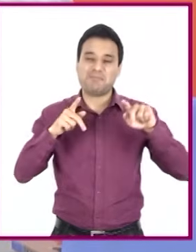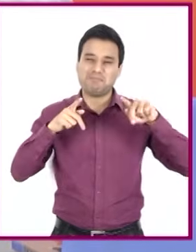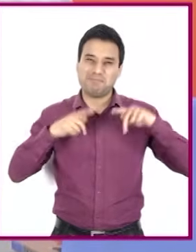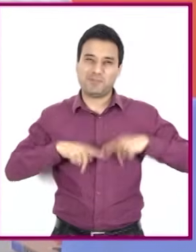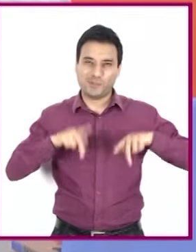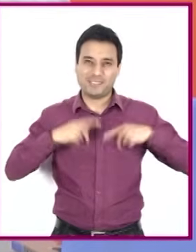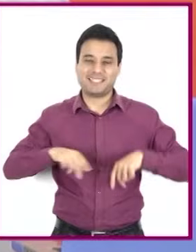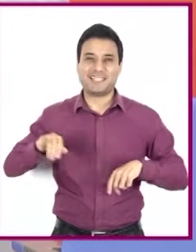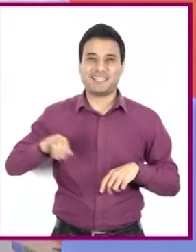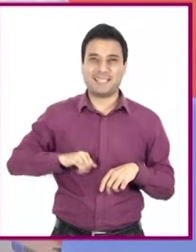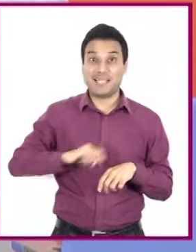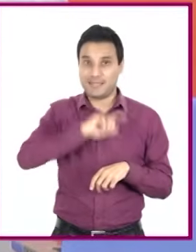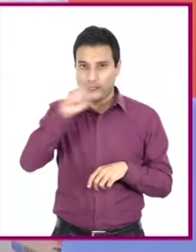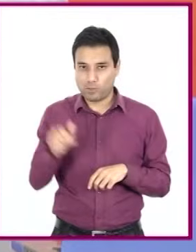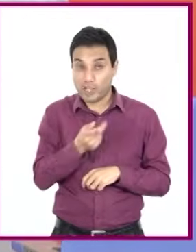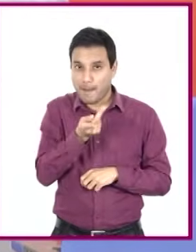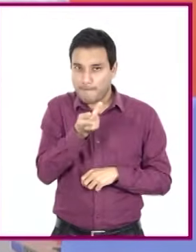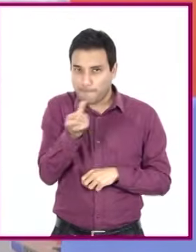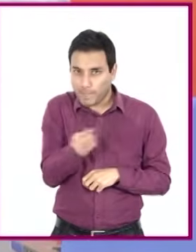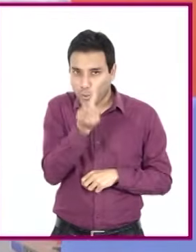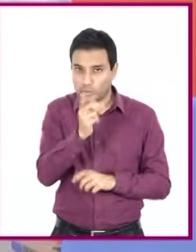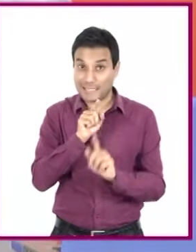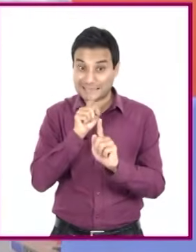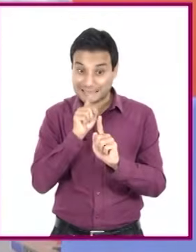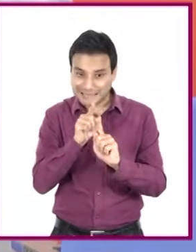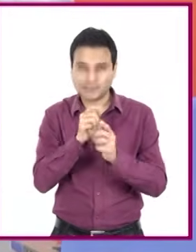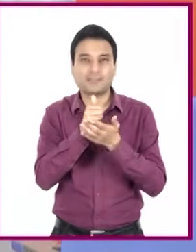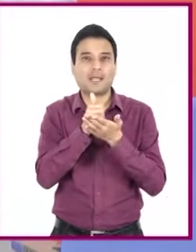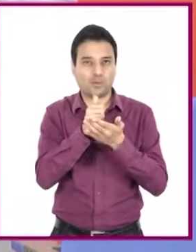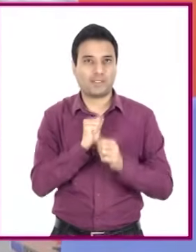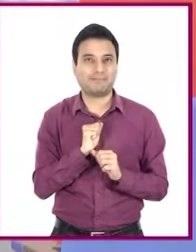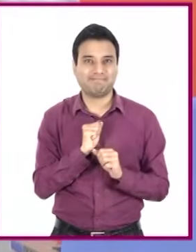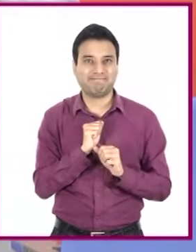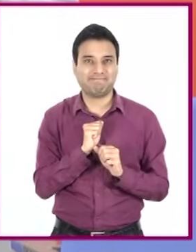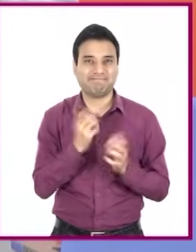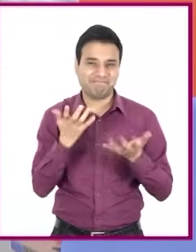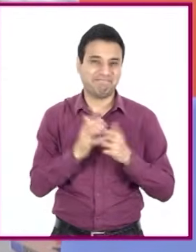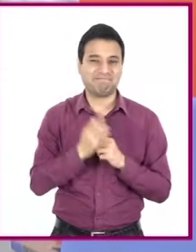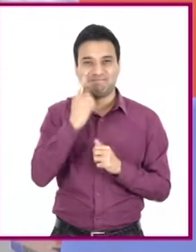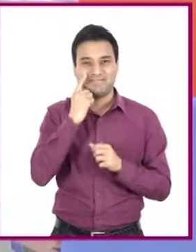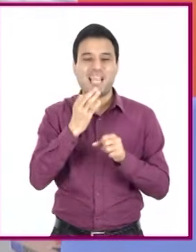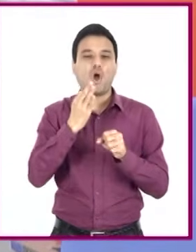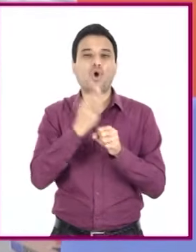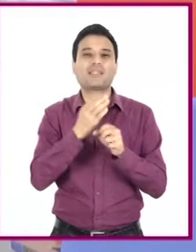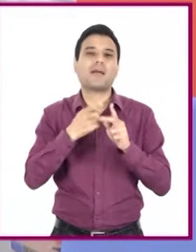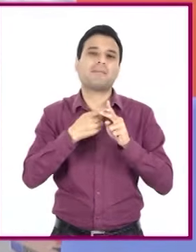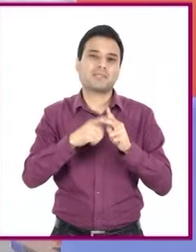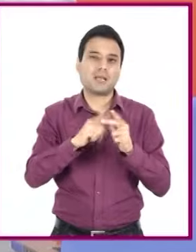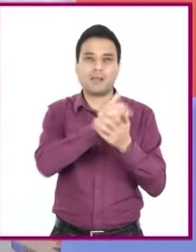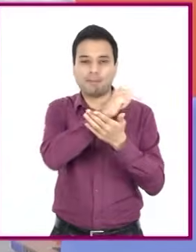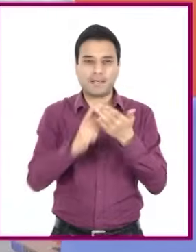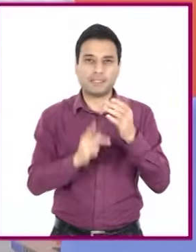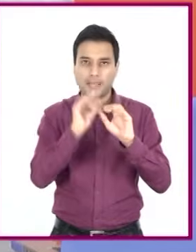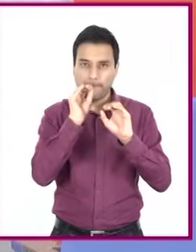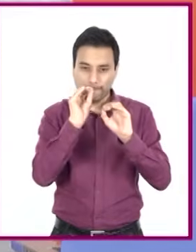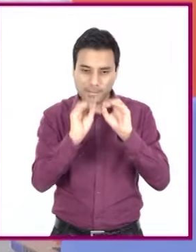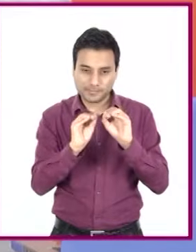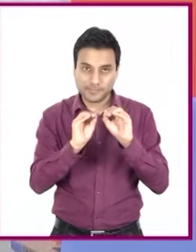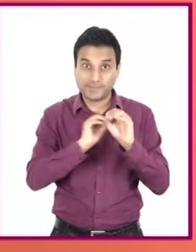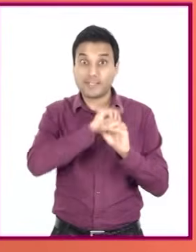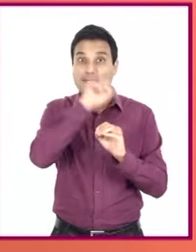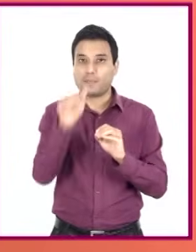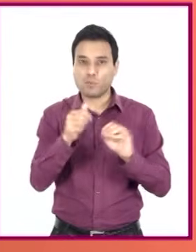continuemos con una interrogante que nos motivó a actuar. Y ahora vamos a planificar nuestras acciones para llegar a la